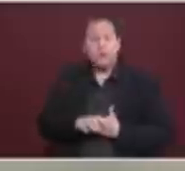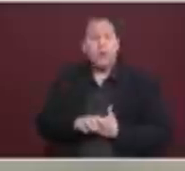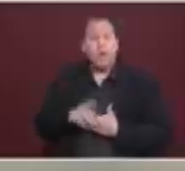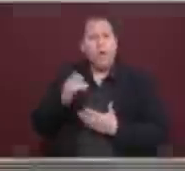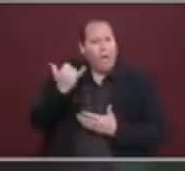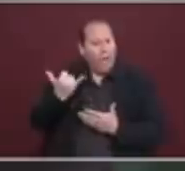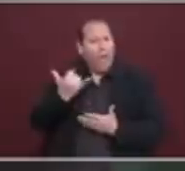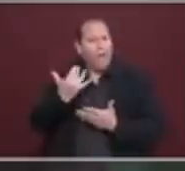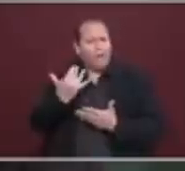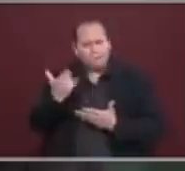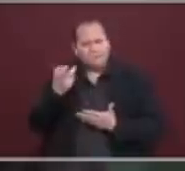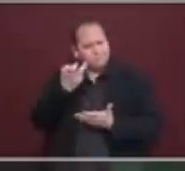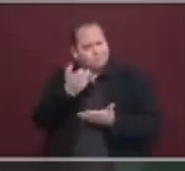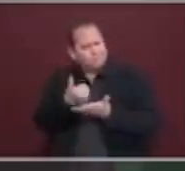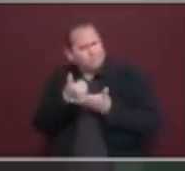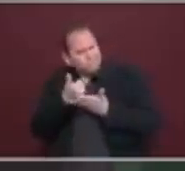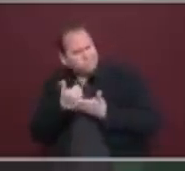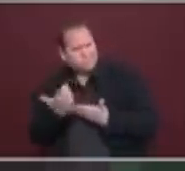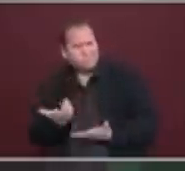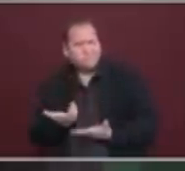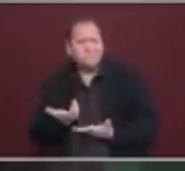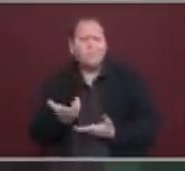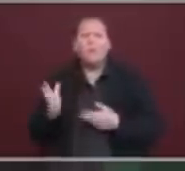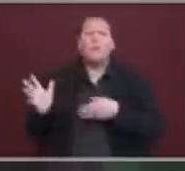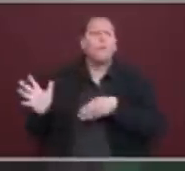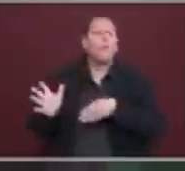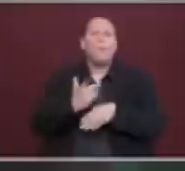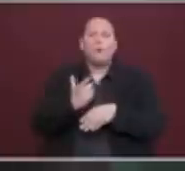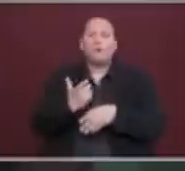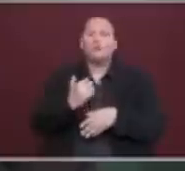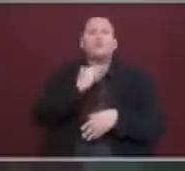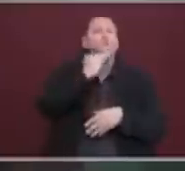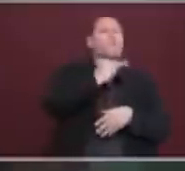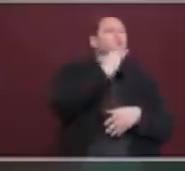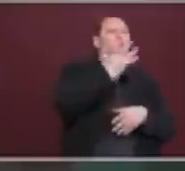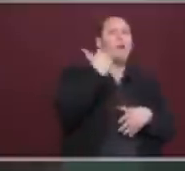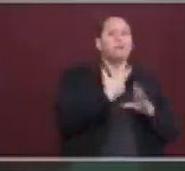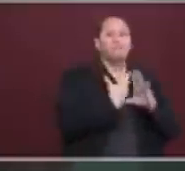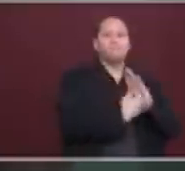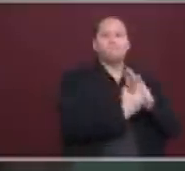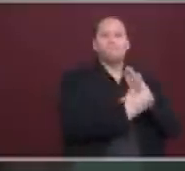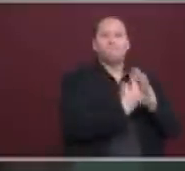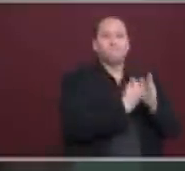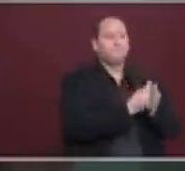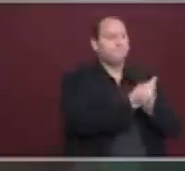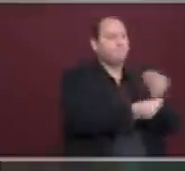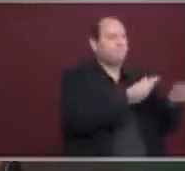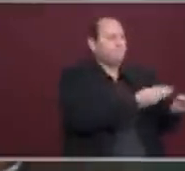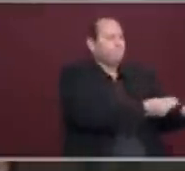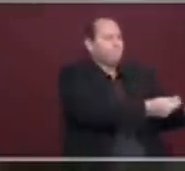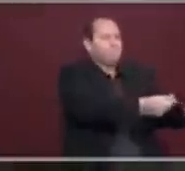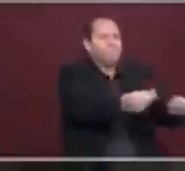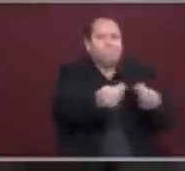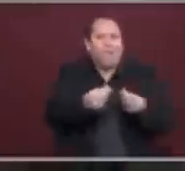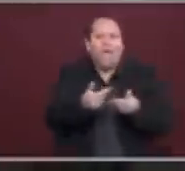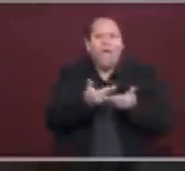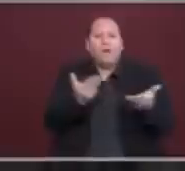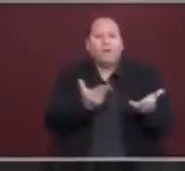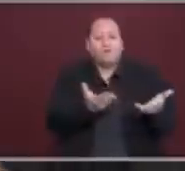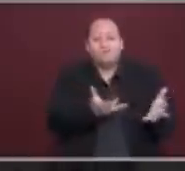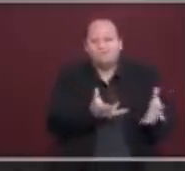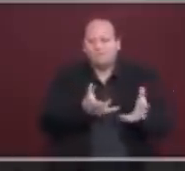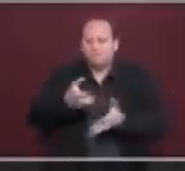mucho porque nos permite ahorrar lo que antes se robaban ahora se usa